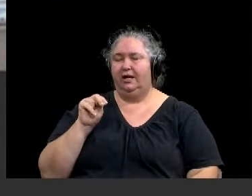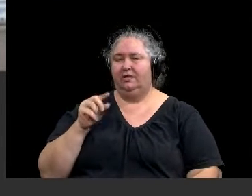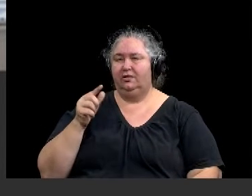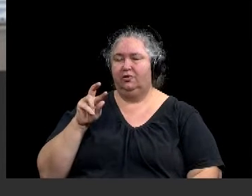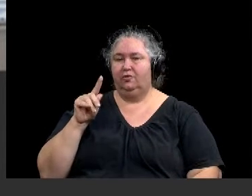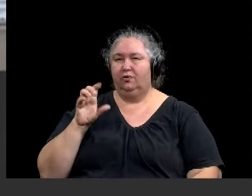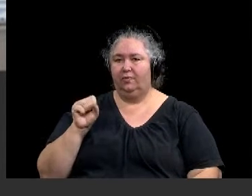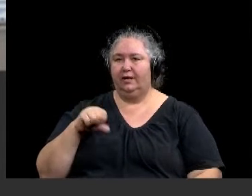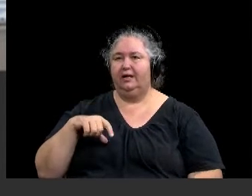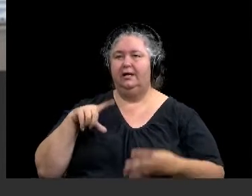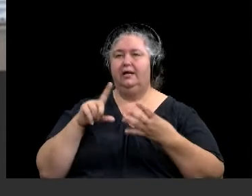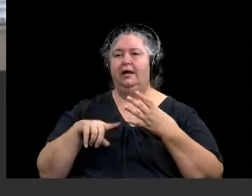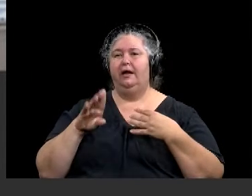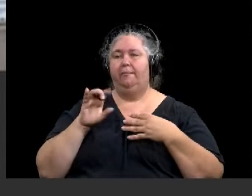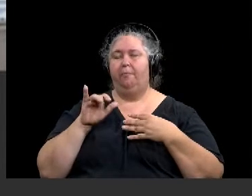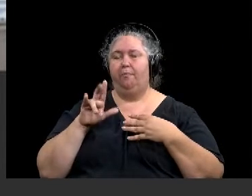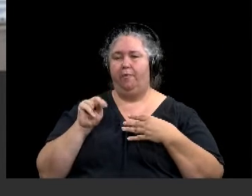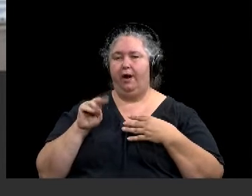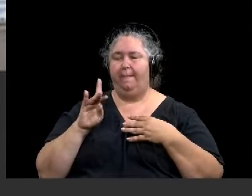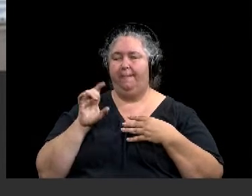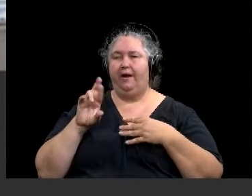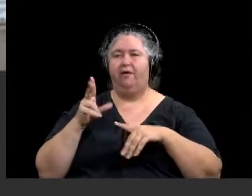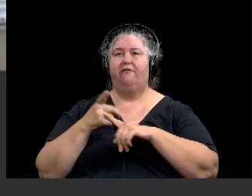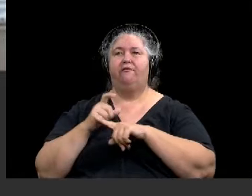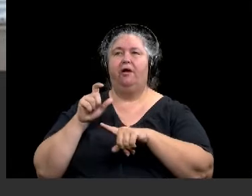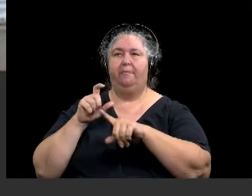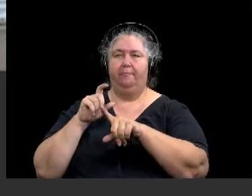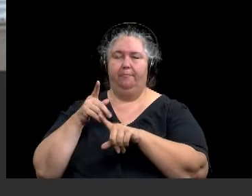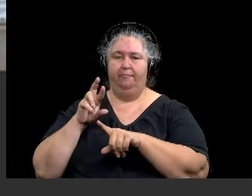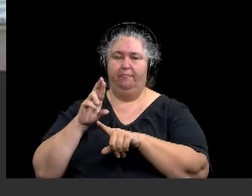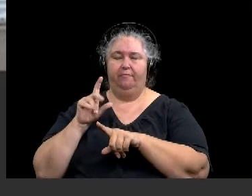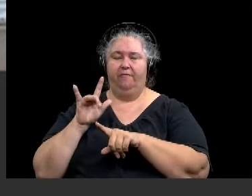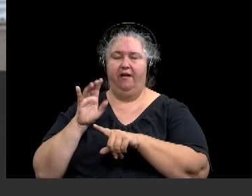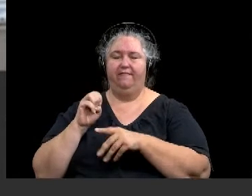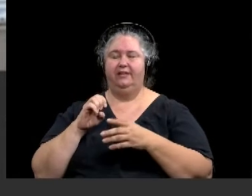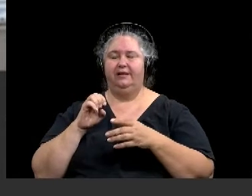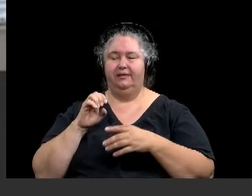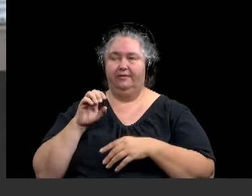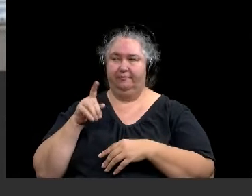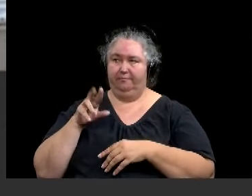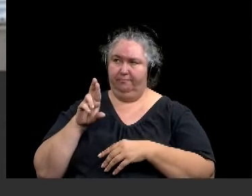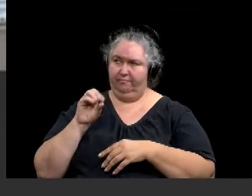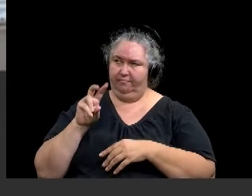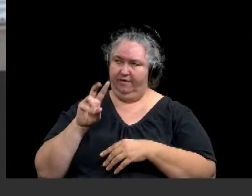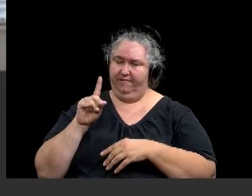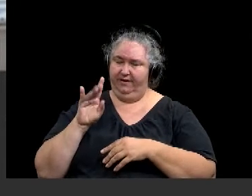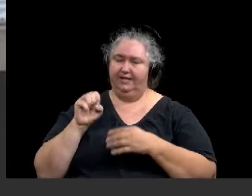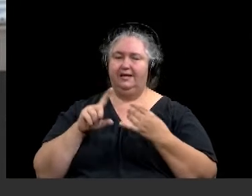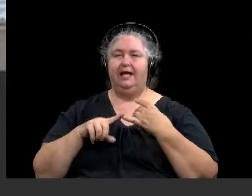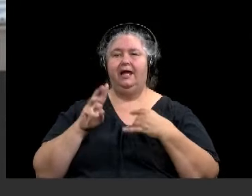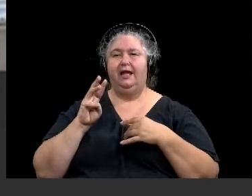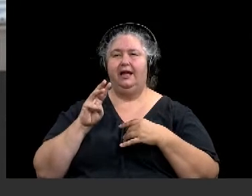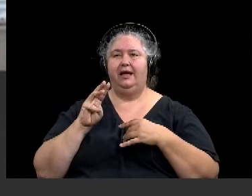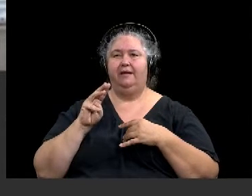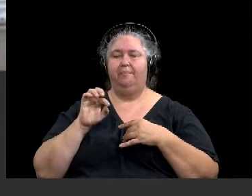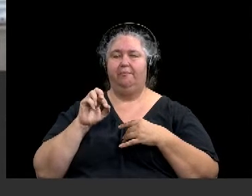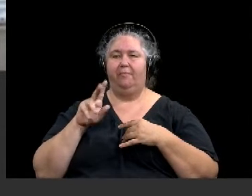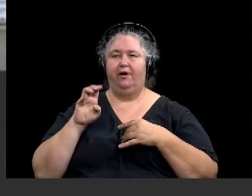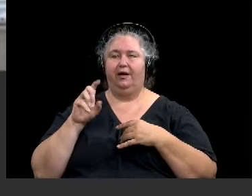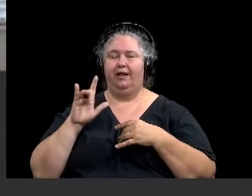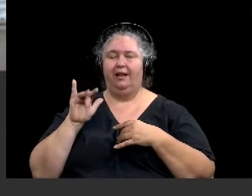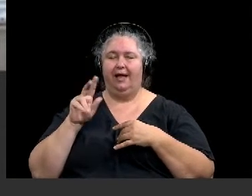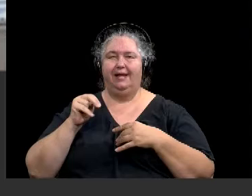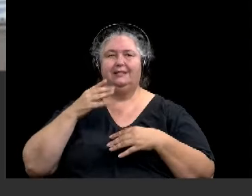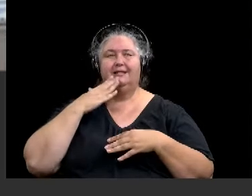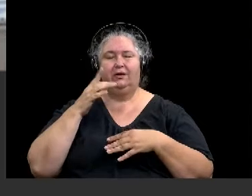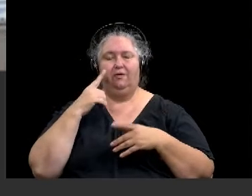juez brian becker de 70 behrens marc a la ley sinde guay gracias por tener su tiempo